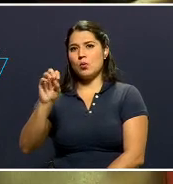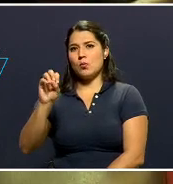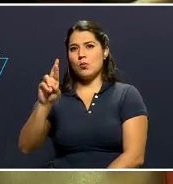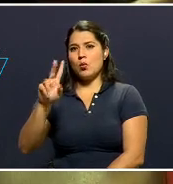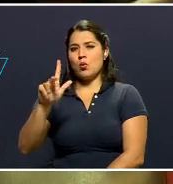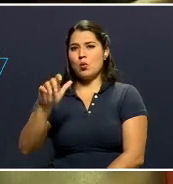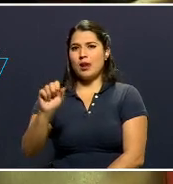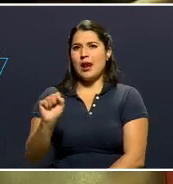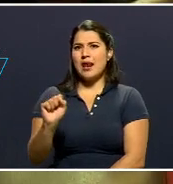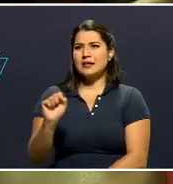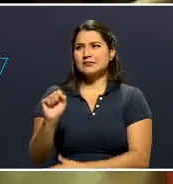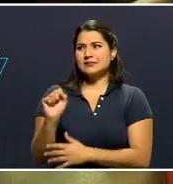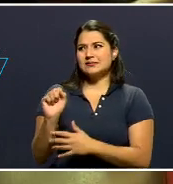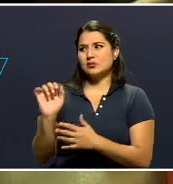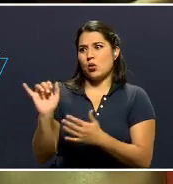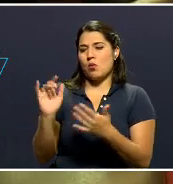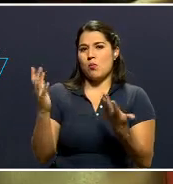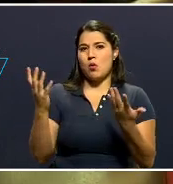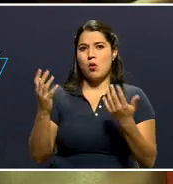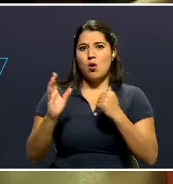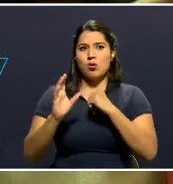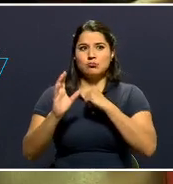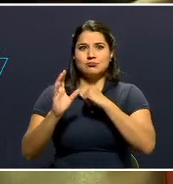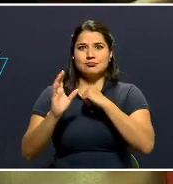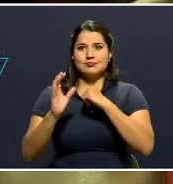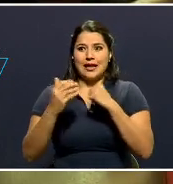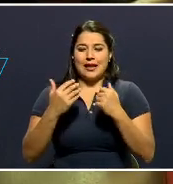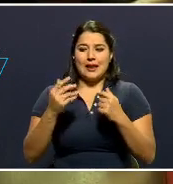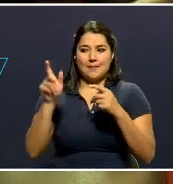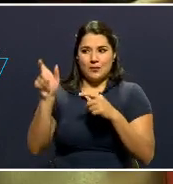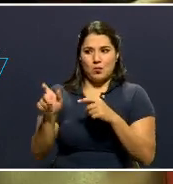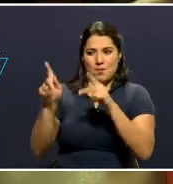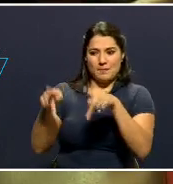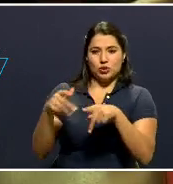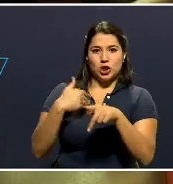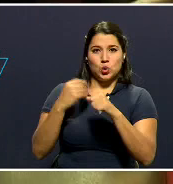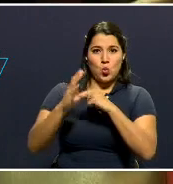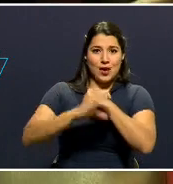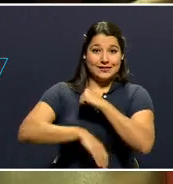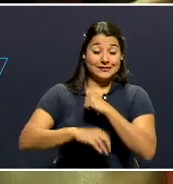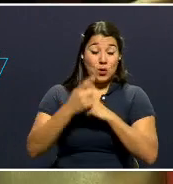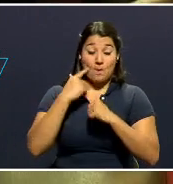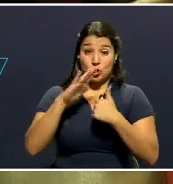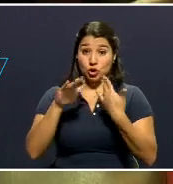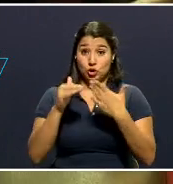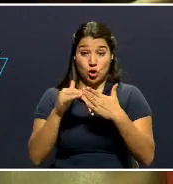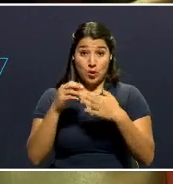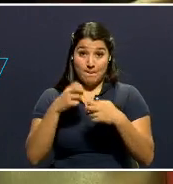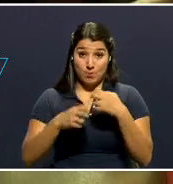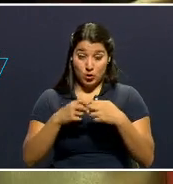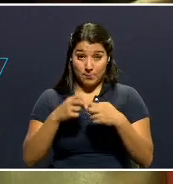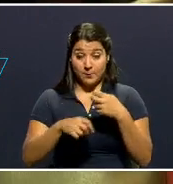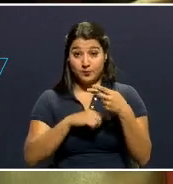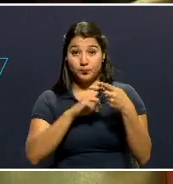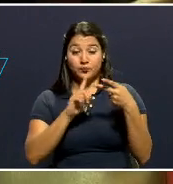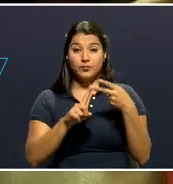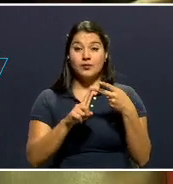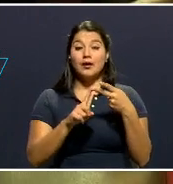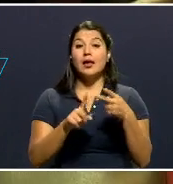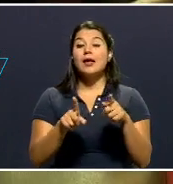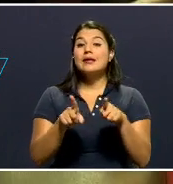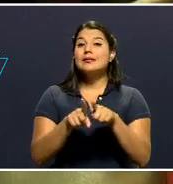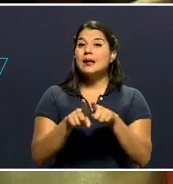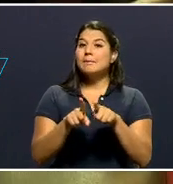costo político de lo acontecido hasta el momento, número uno. Número dos, debería pasar por